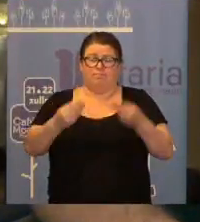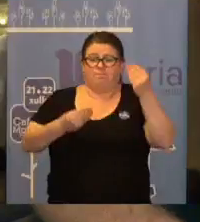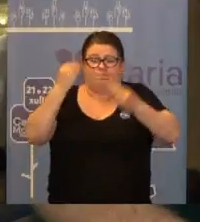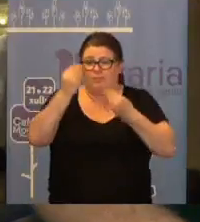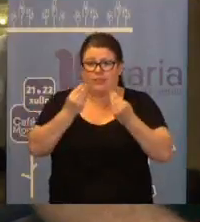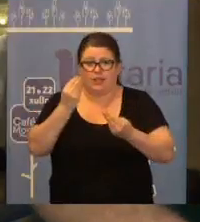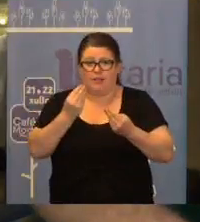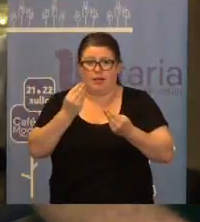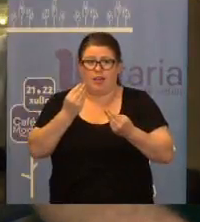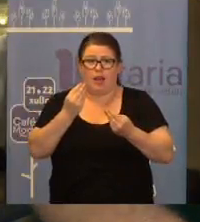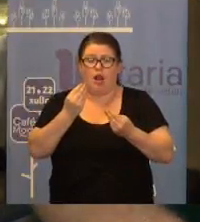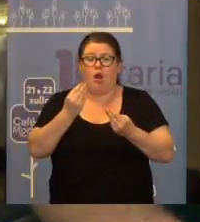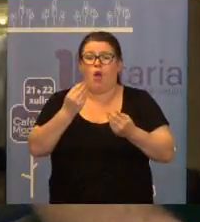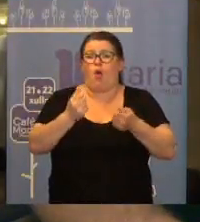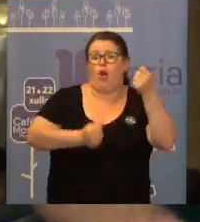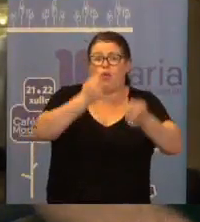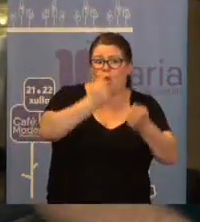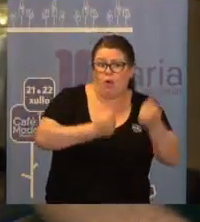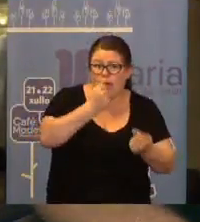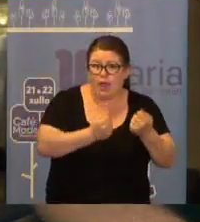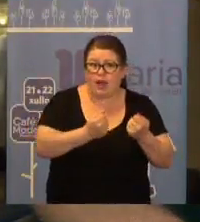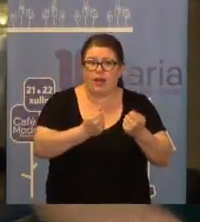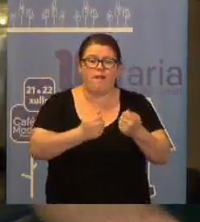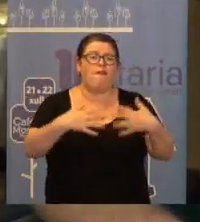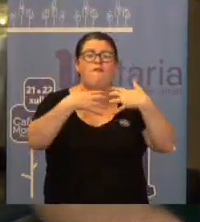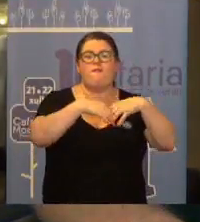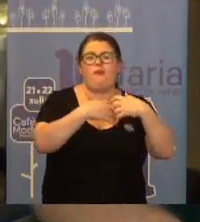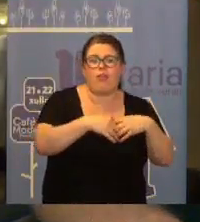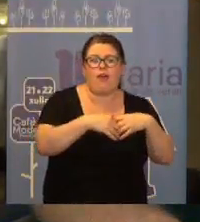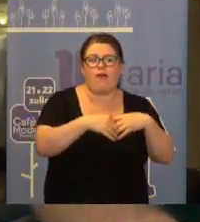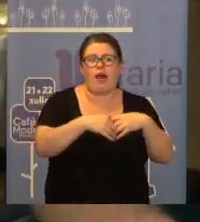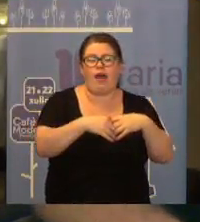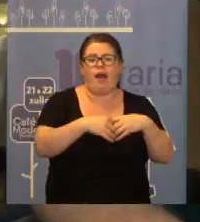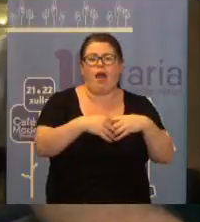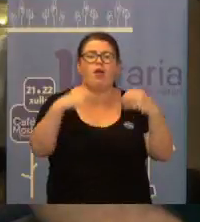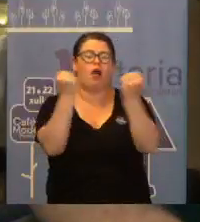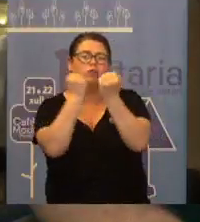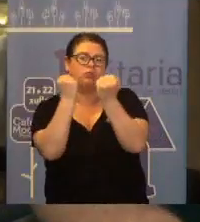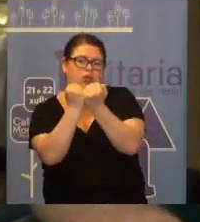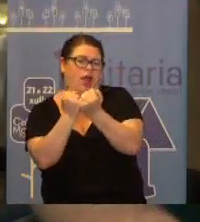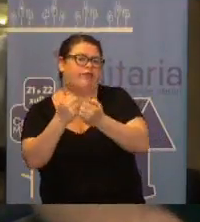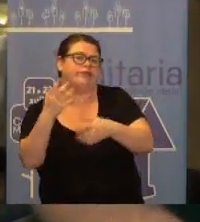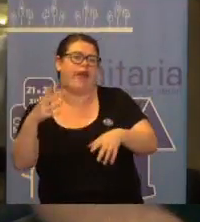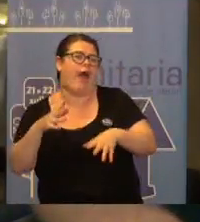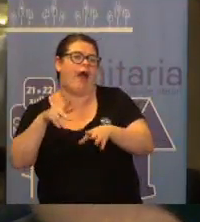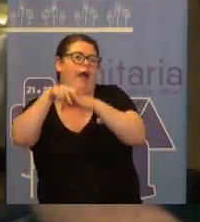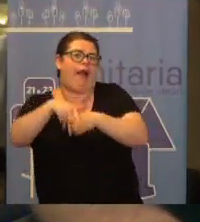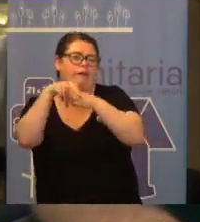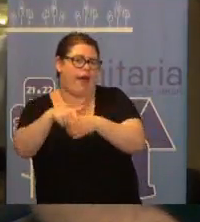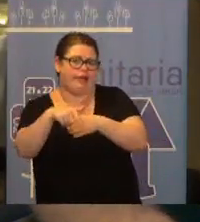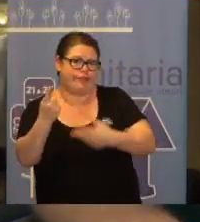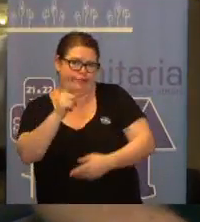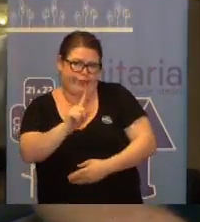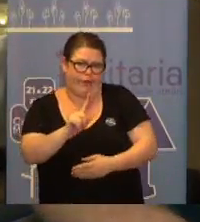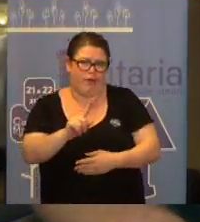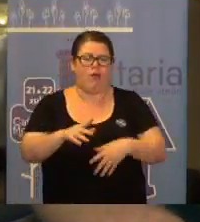pensar que o motor de explosión, co automóvil, iba a estar funcionando mellor con motores auxiliares de cabalos, non? É dicir, se cambiou o tempo, cambiou